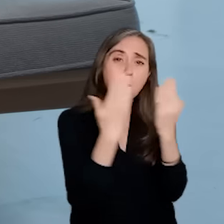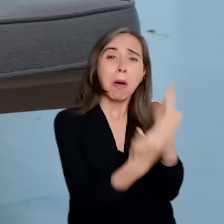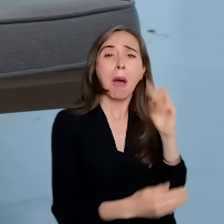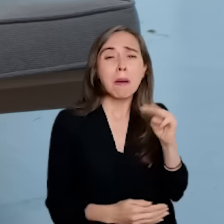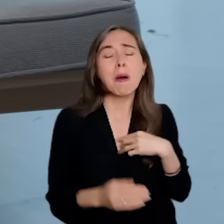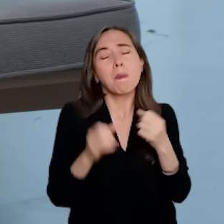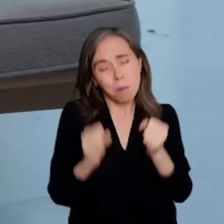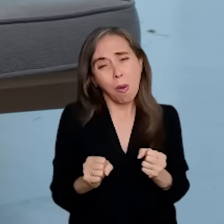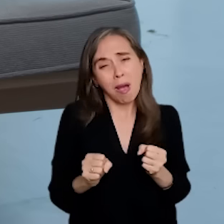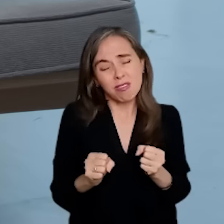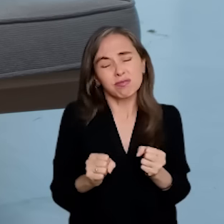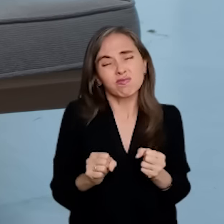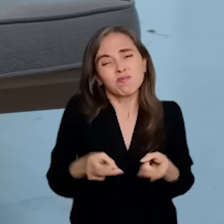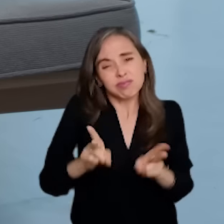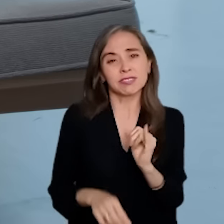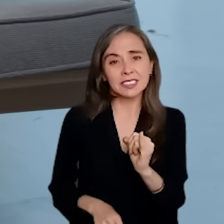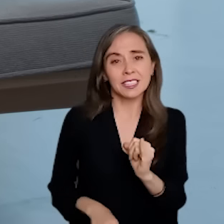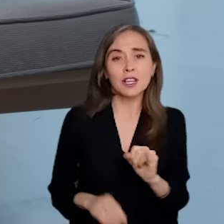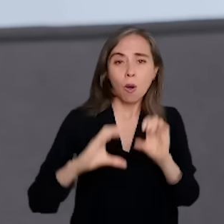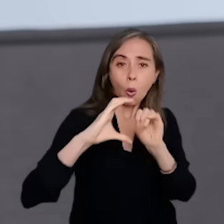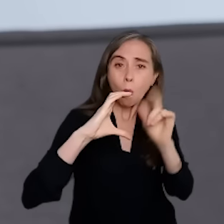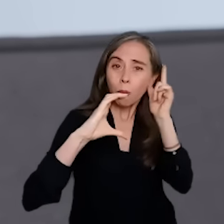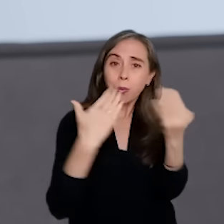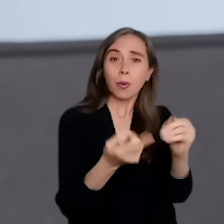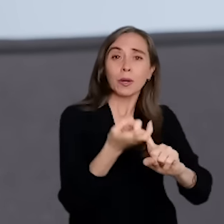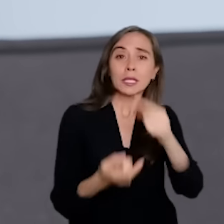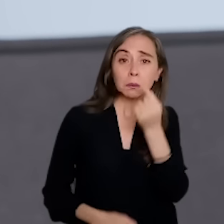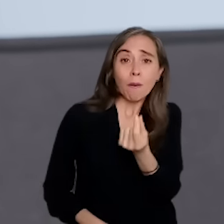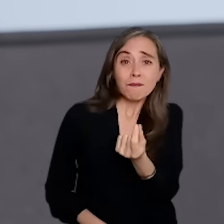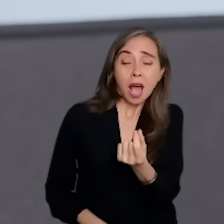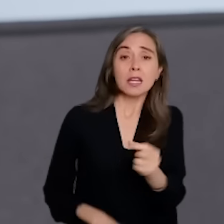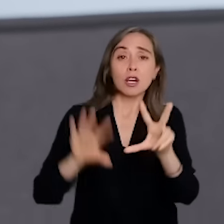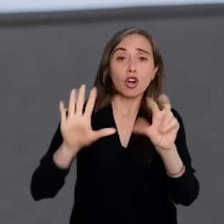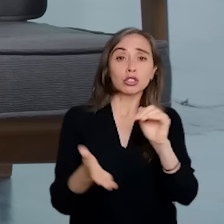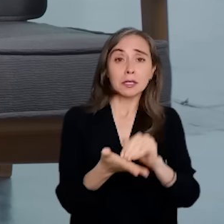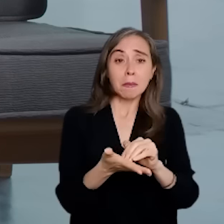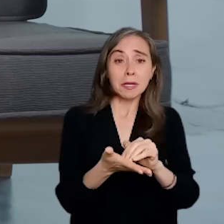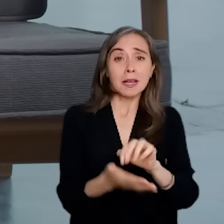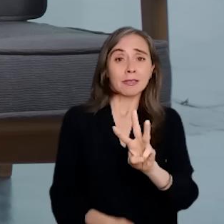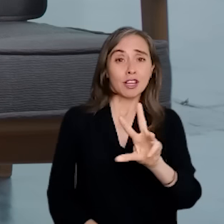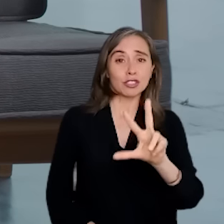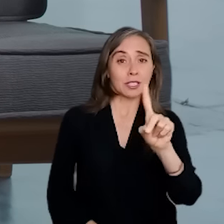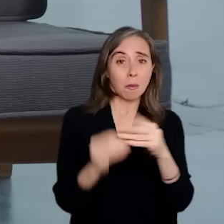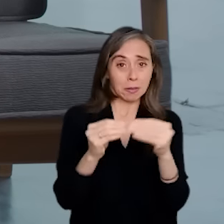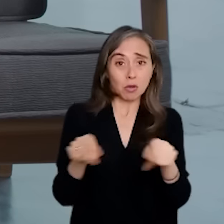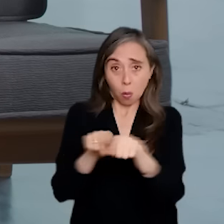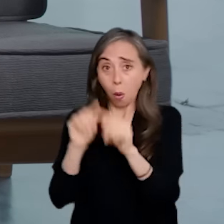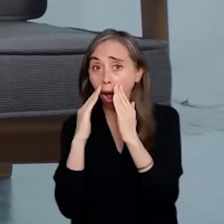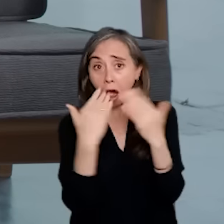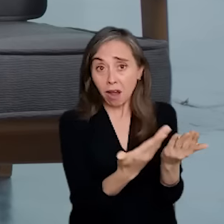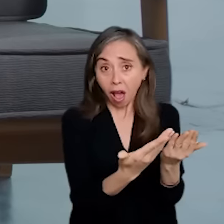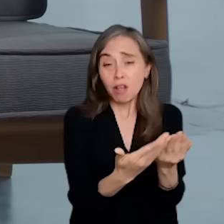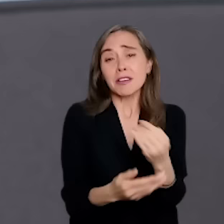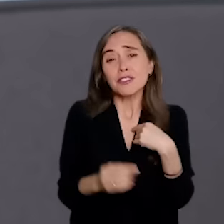lo hago todo, así que sí. El parlante para tu marido tendría un valor final de 80.381 pesos.